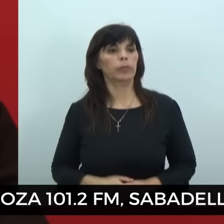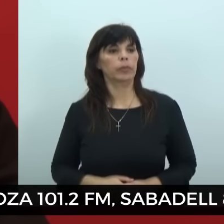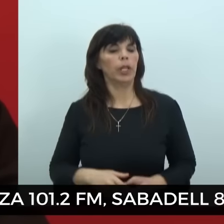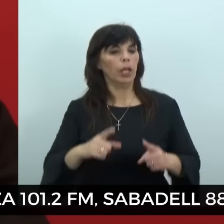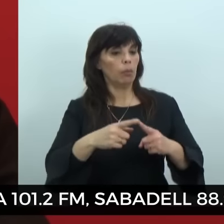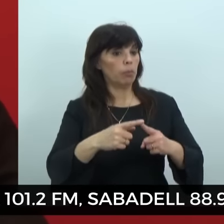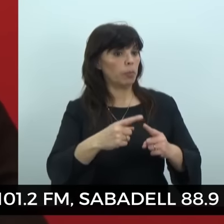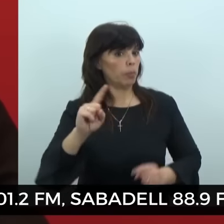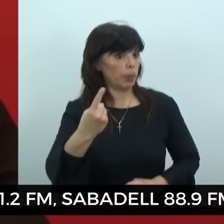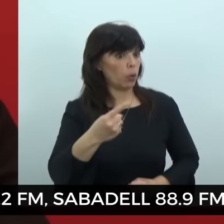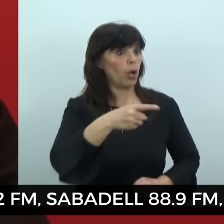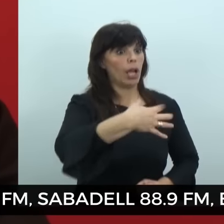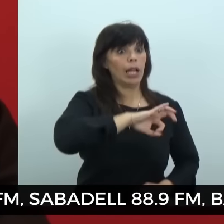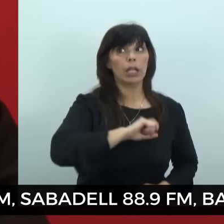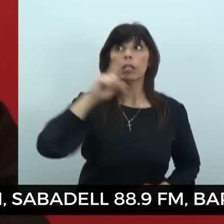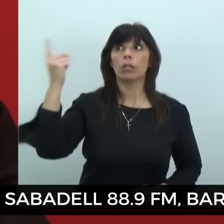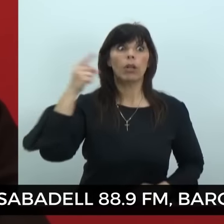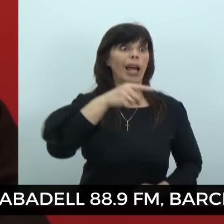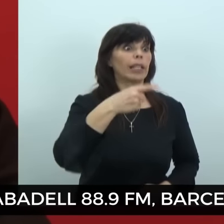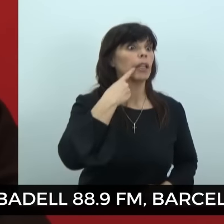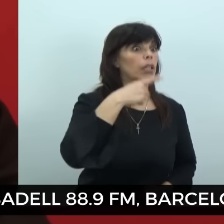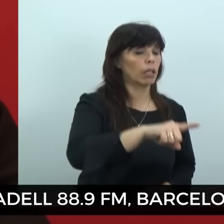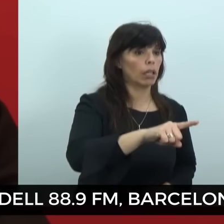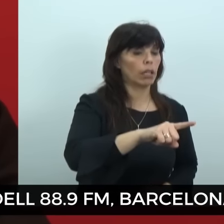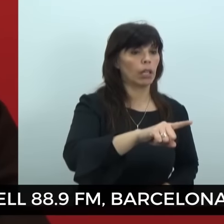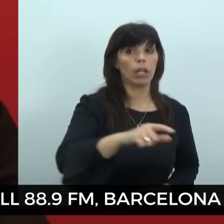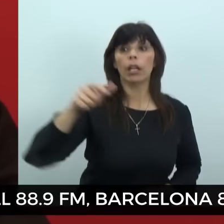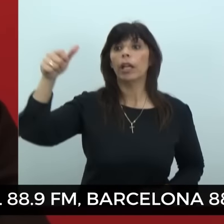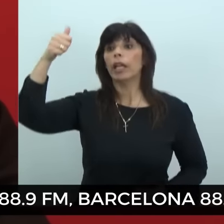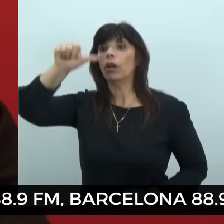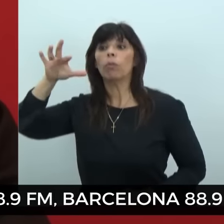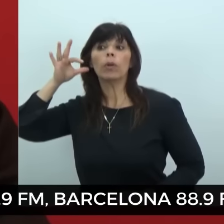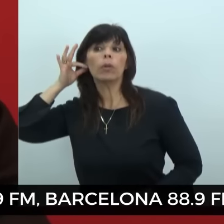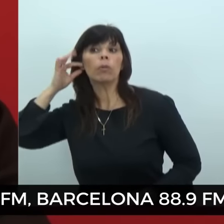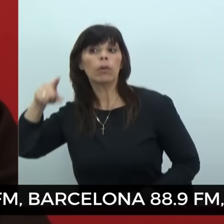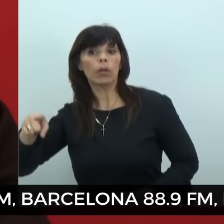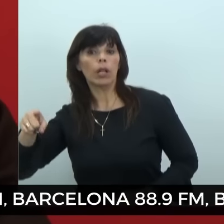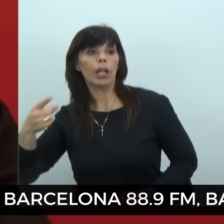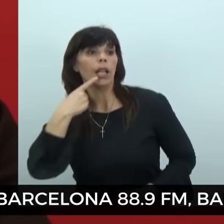personal y confirma lo que el Señor ya te dio en la intimidad.